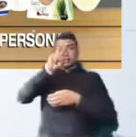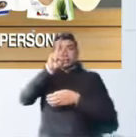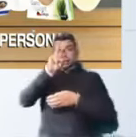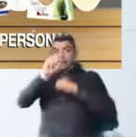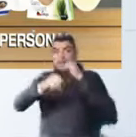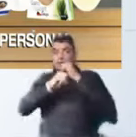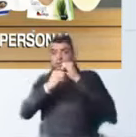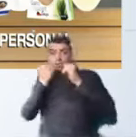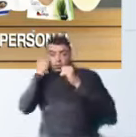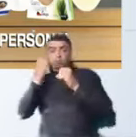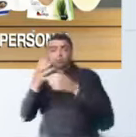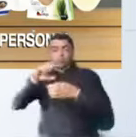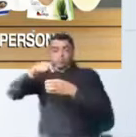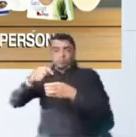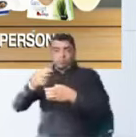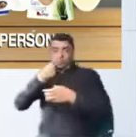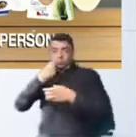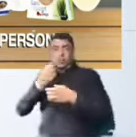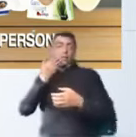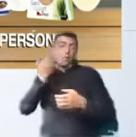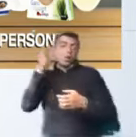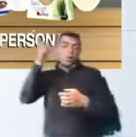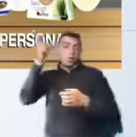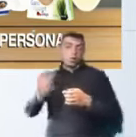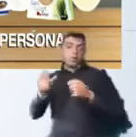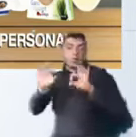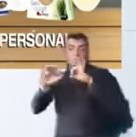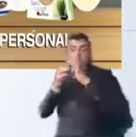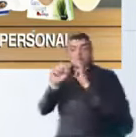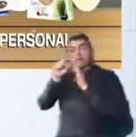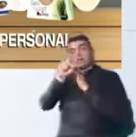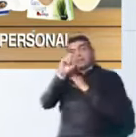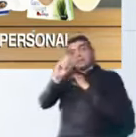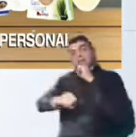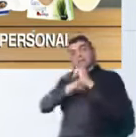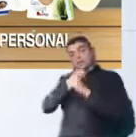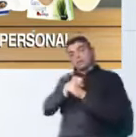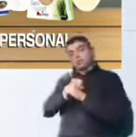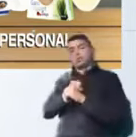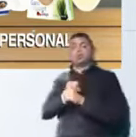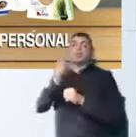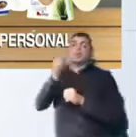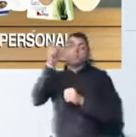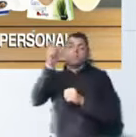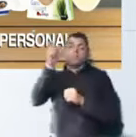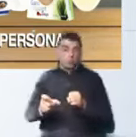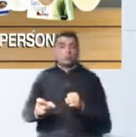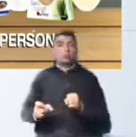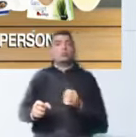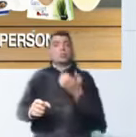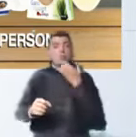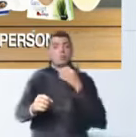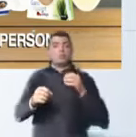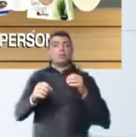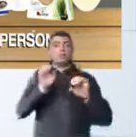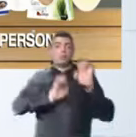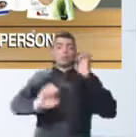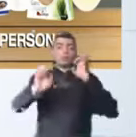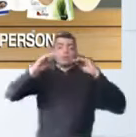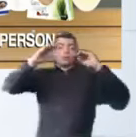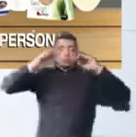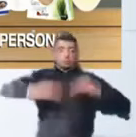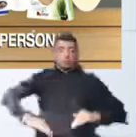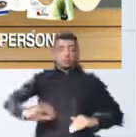está escuchando, tiene un familiar mayor de 60 años, una persona que puede ser inmunocomprometida, una persona que si el